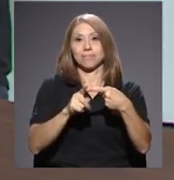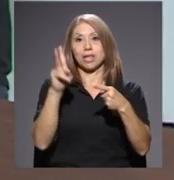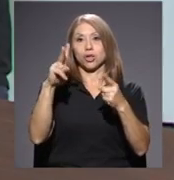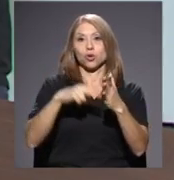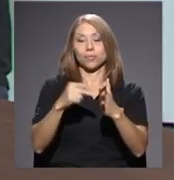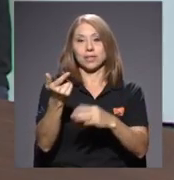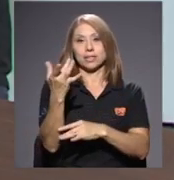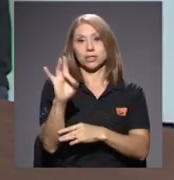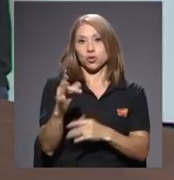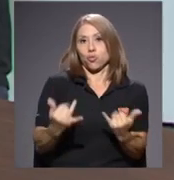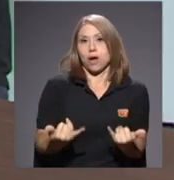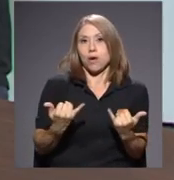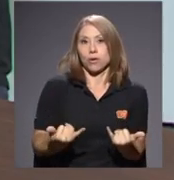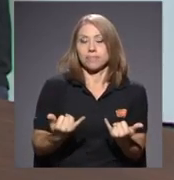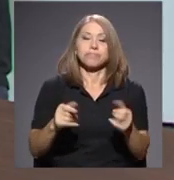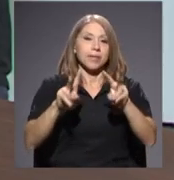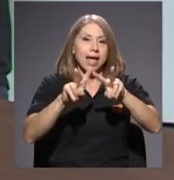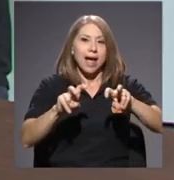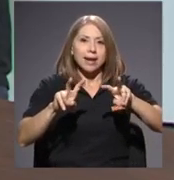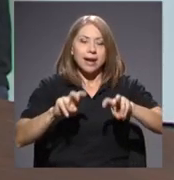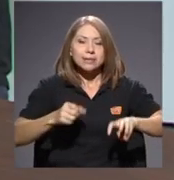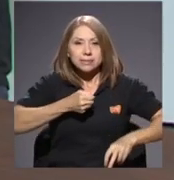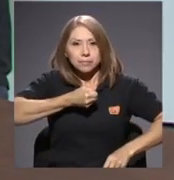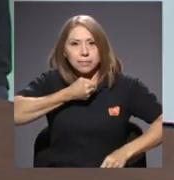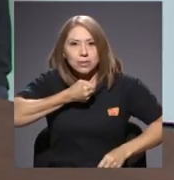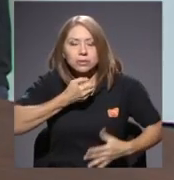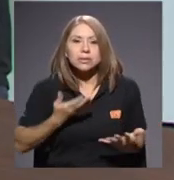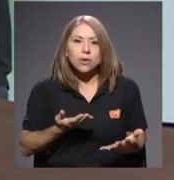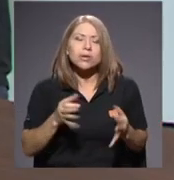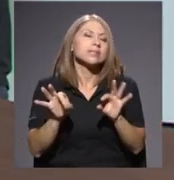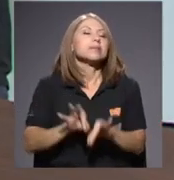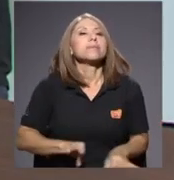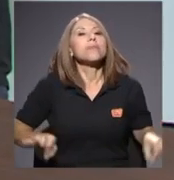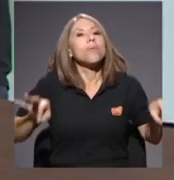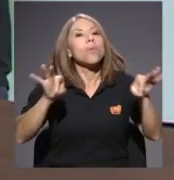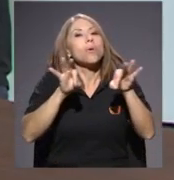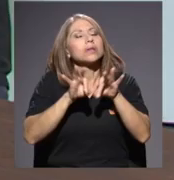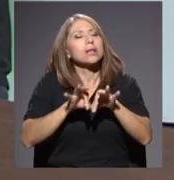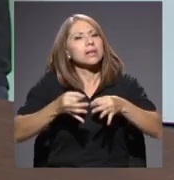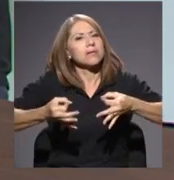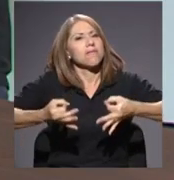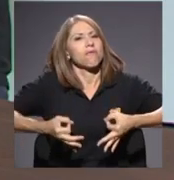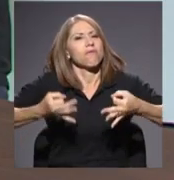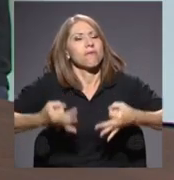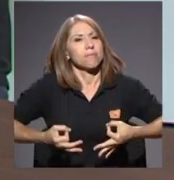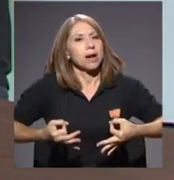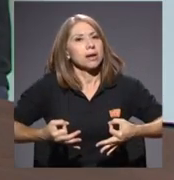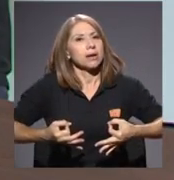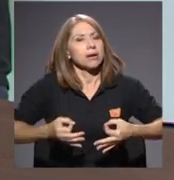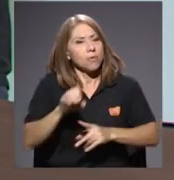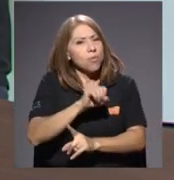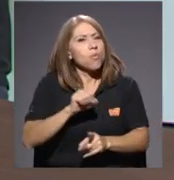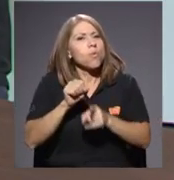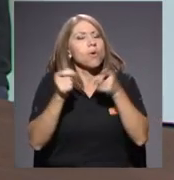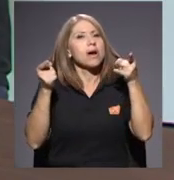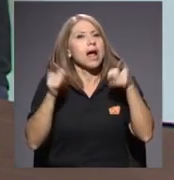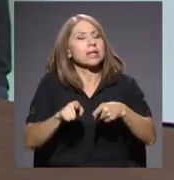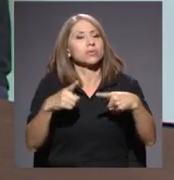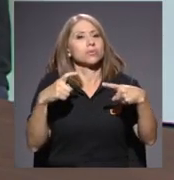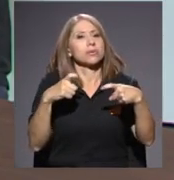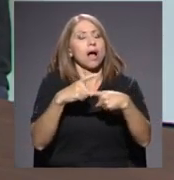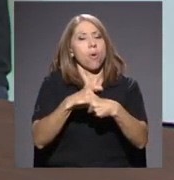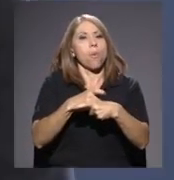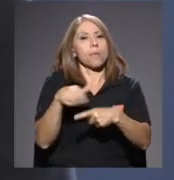nivel de análisis periodístico es confirmar de que un caso tan complejo como este, que puede